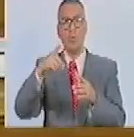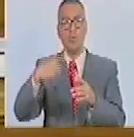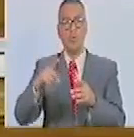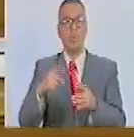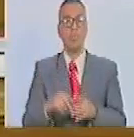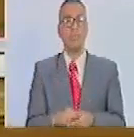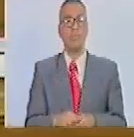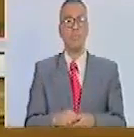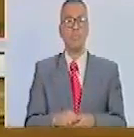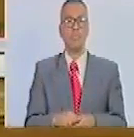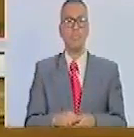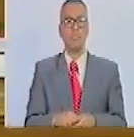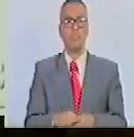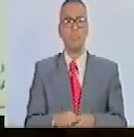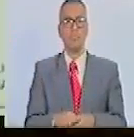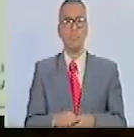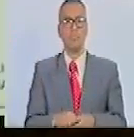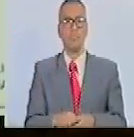Siguiente.